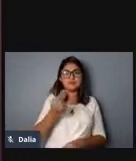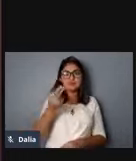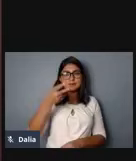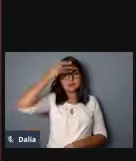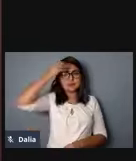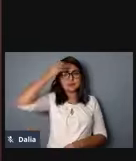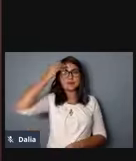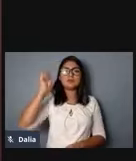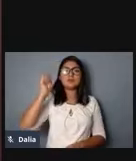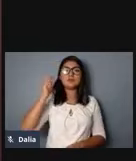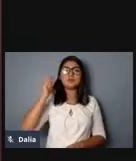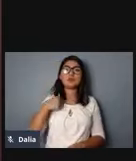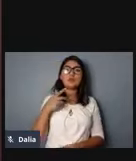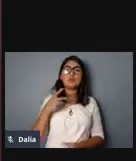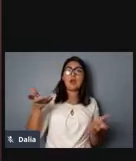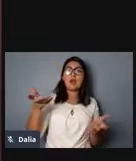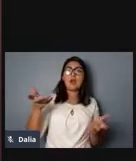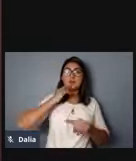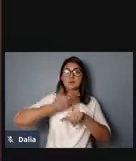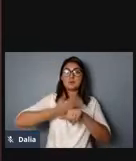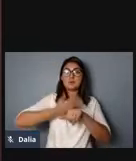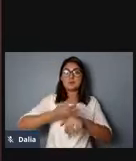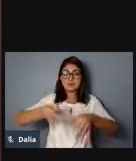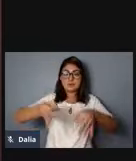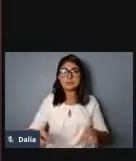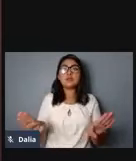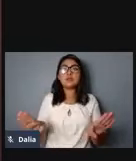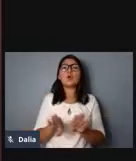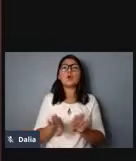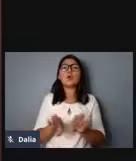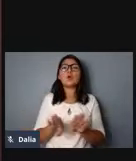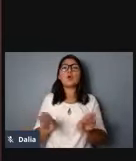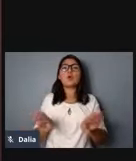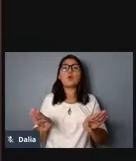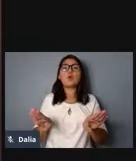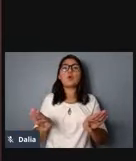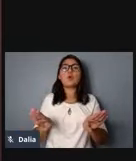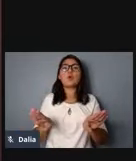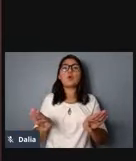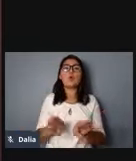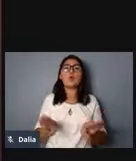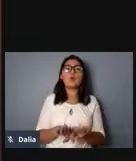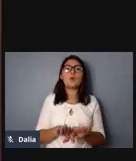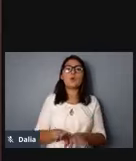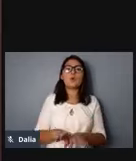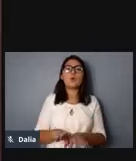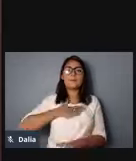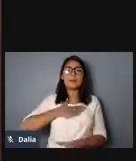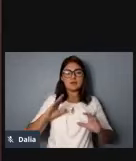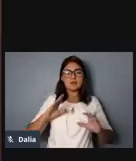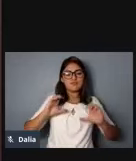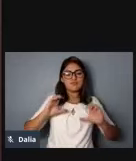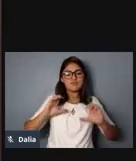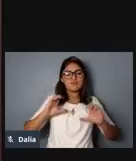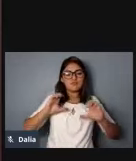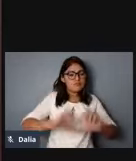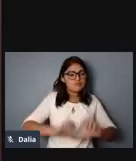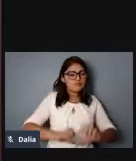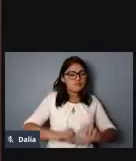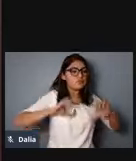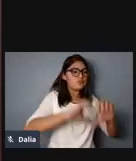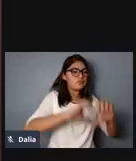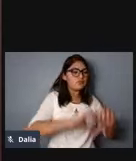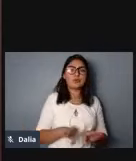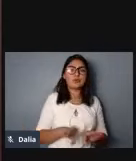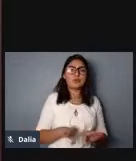su responsabilidad en su cuidado o la responsabilidad en su cuidado. ¿Y cómo se enseña esto? Pues